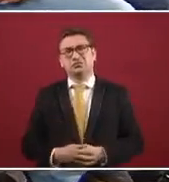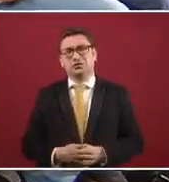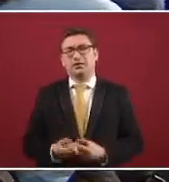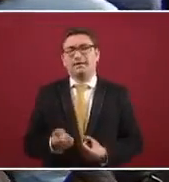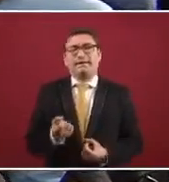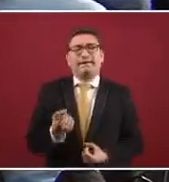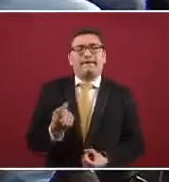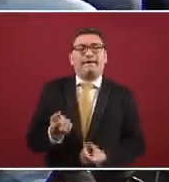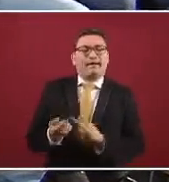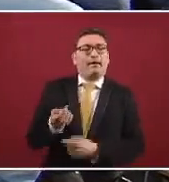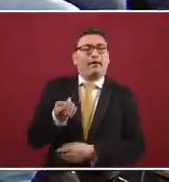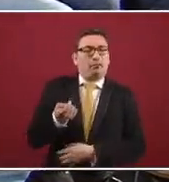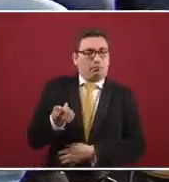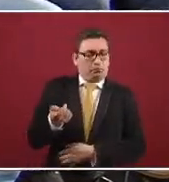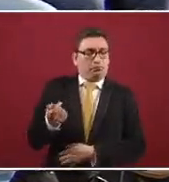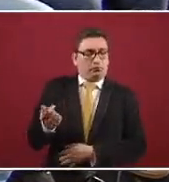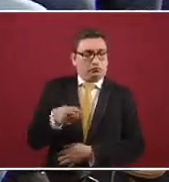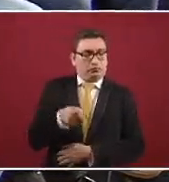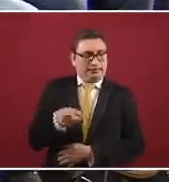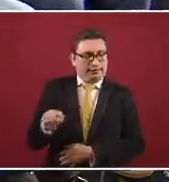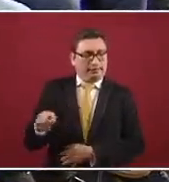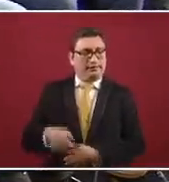que